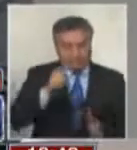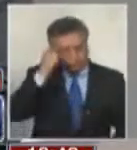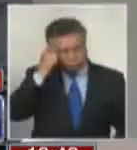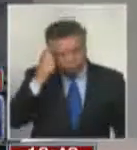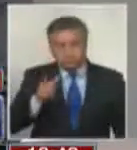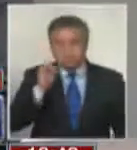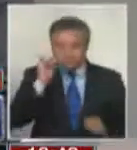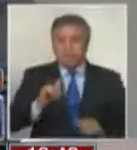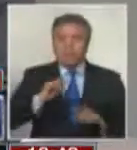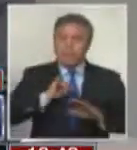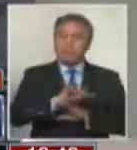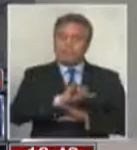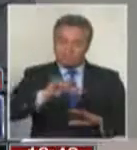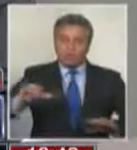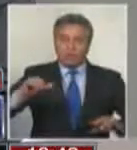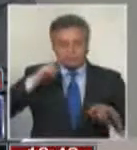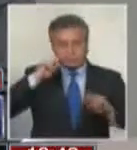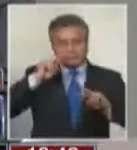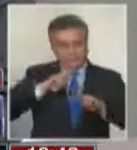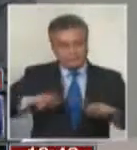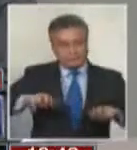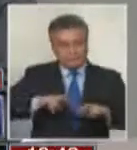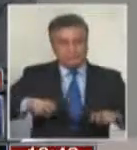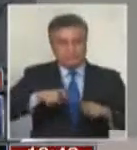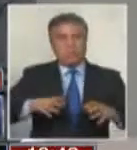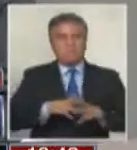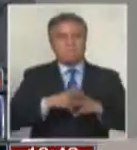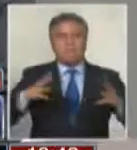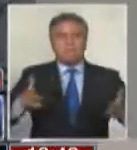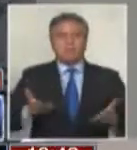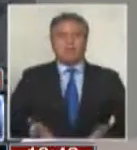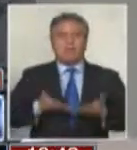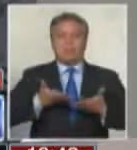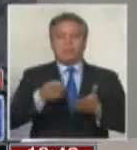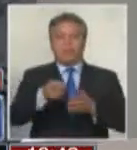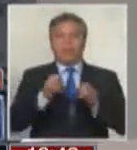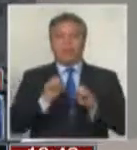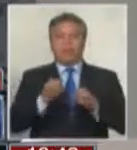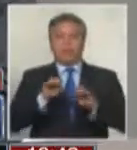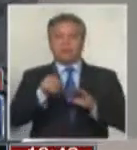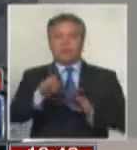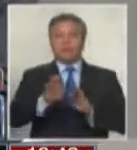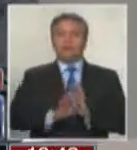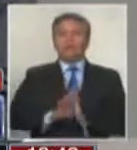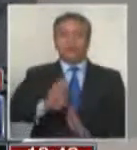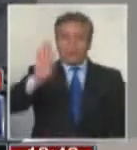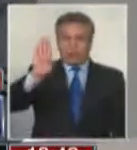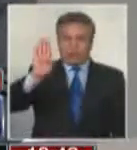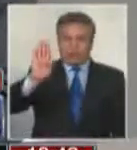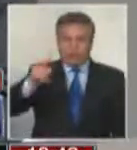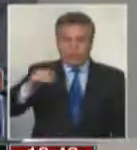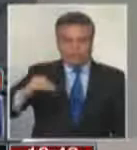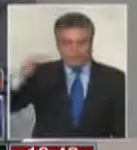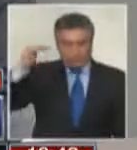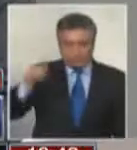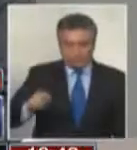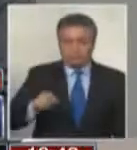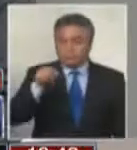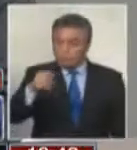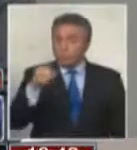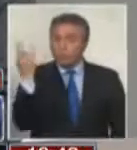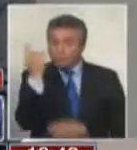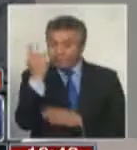profundizará este mayor aporte a la educación superior porque claro no se trata solo a su vez de las